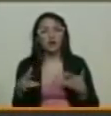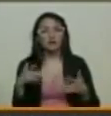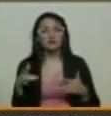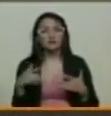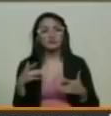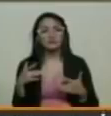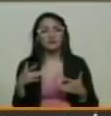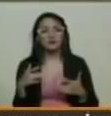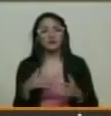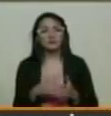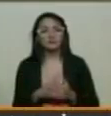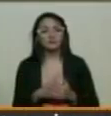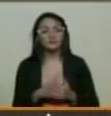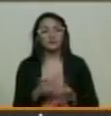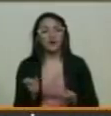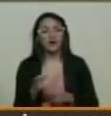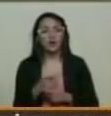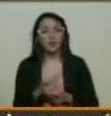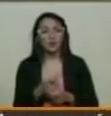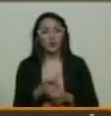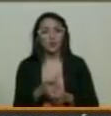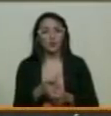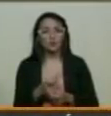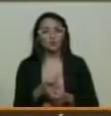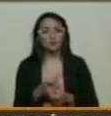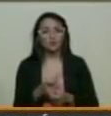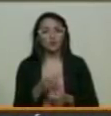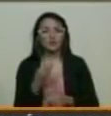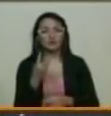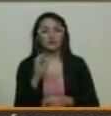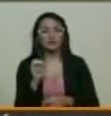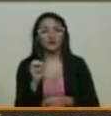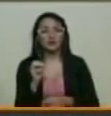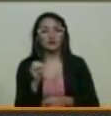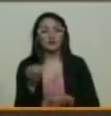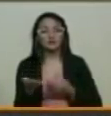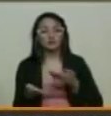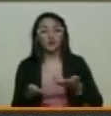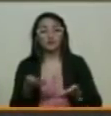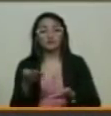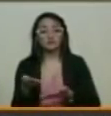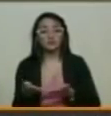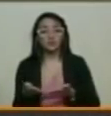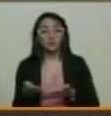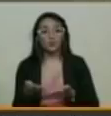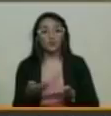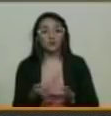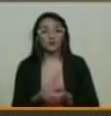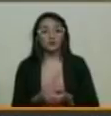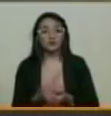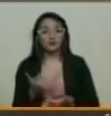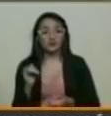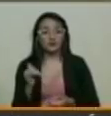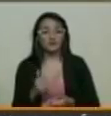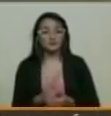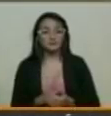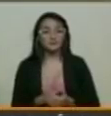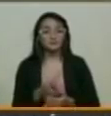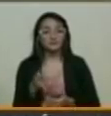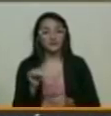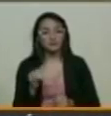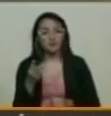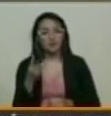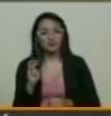va a desarrollar durante el mes de agosto, con las 30 solicitudes de denominaciones que tenemos. De estas